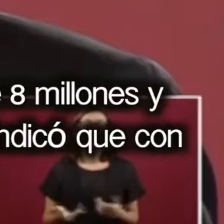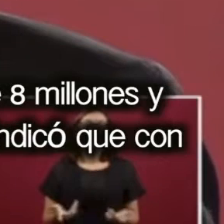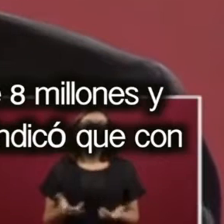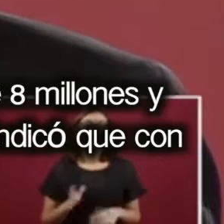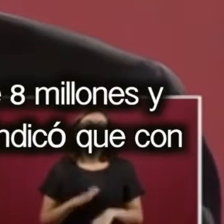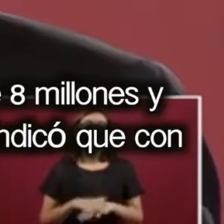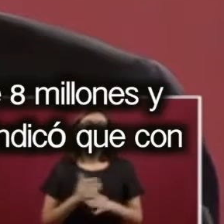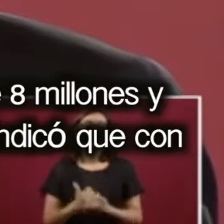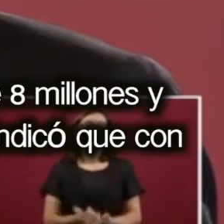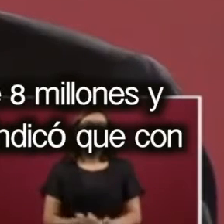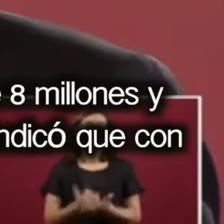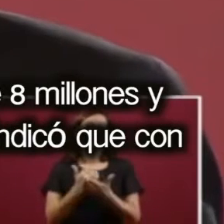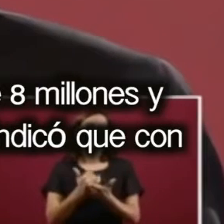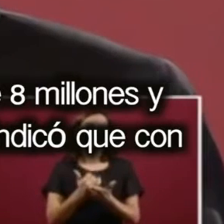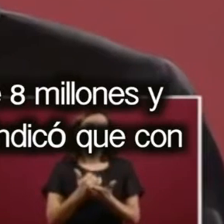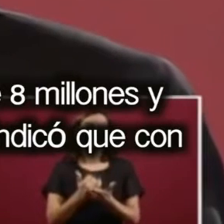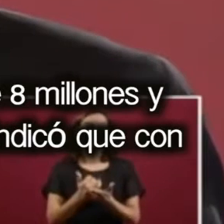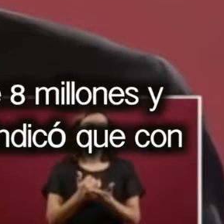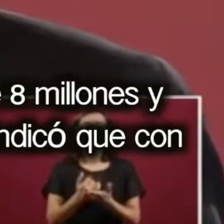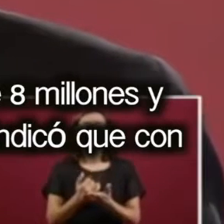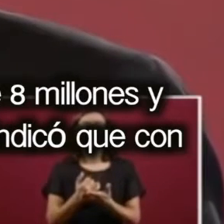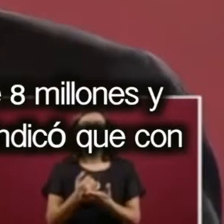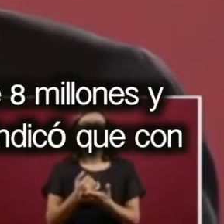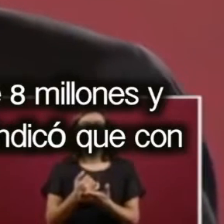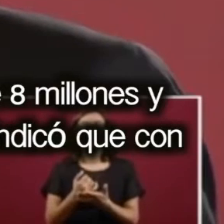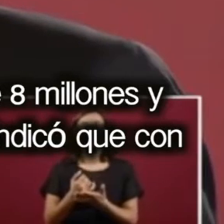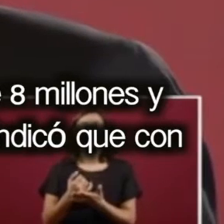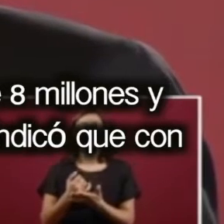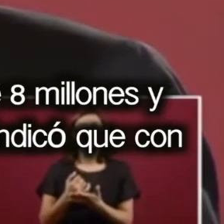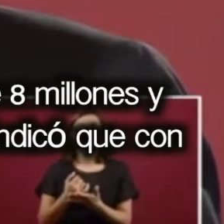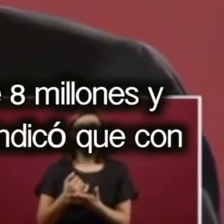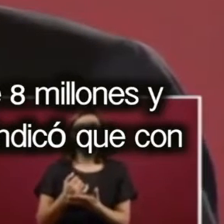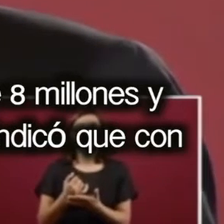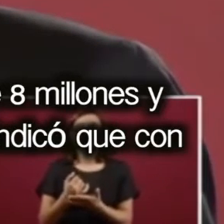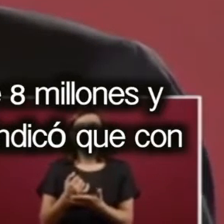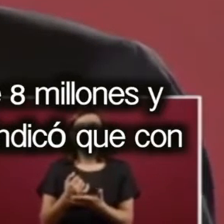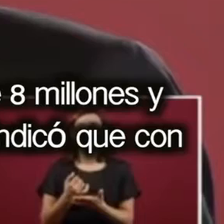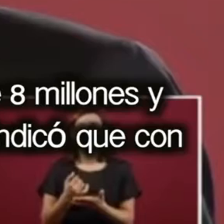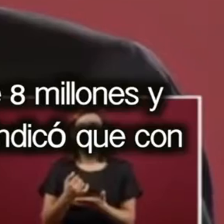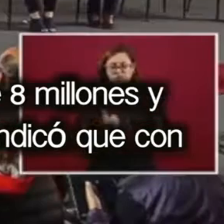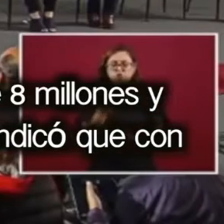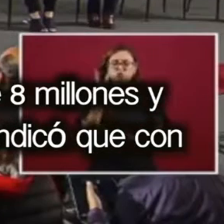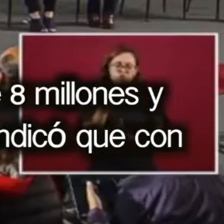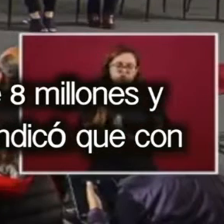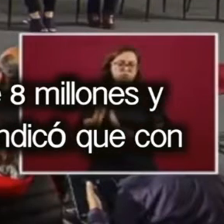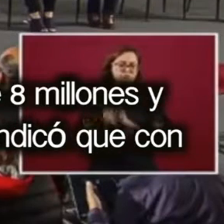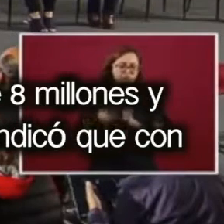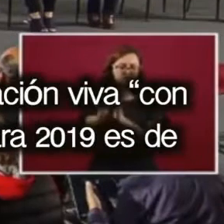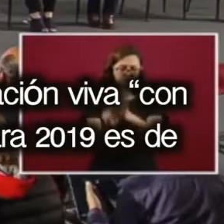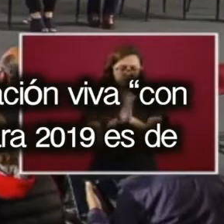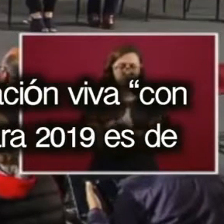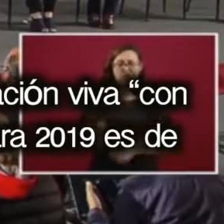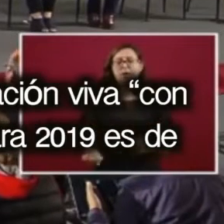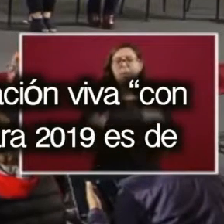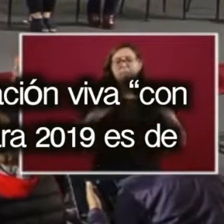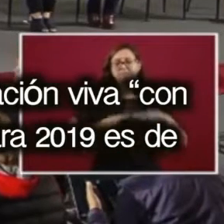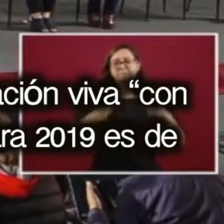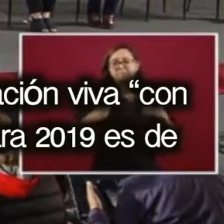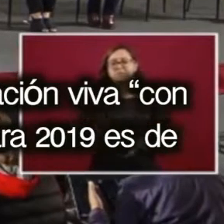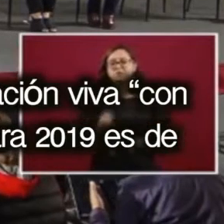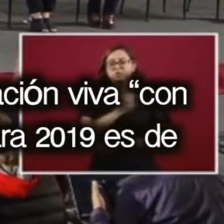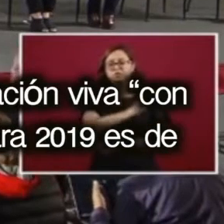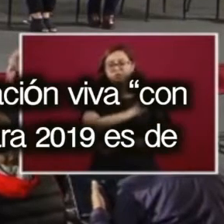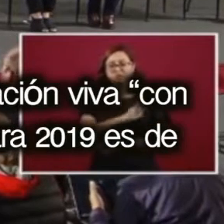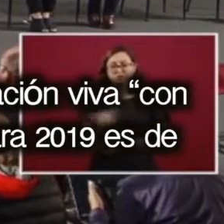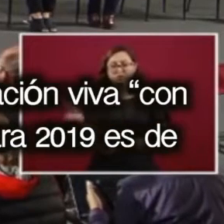la pensión para adultos mayores llega a más de 8 millones y está garantizada indicó el presidente de méxico además que con estos apoyos